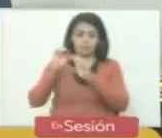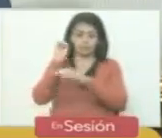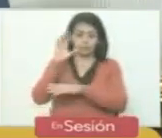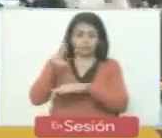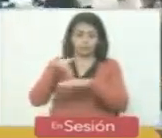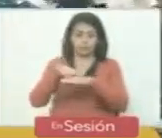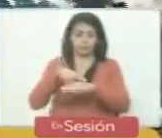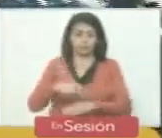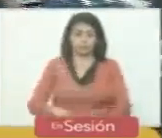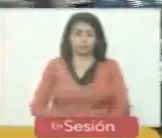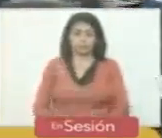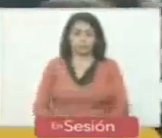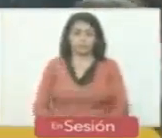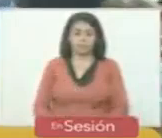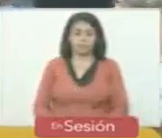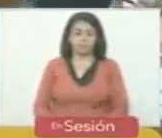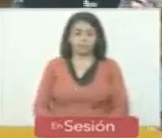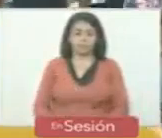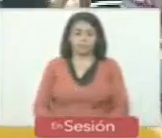sesiones.